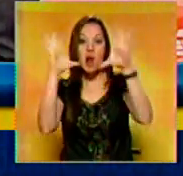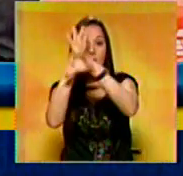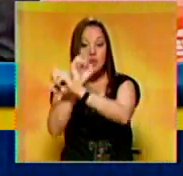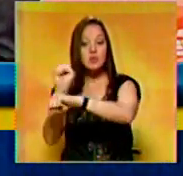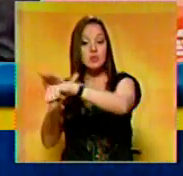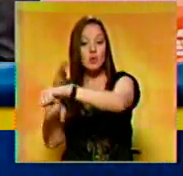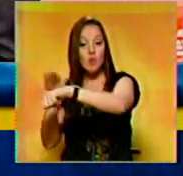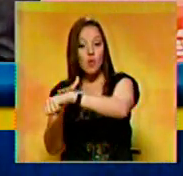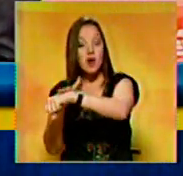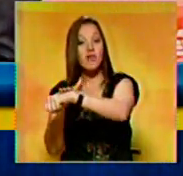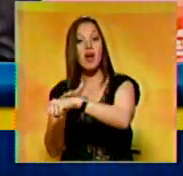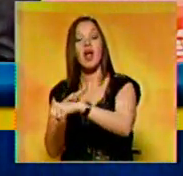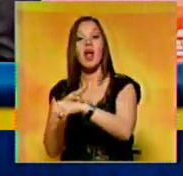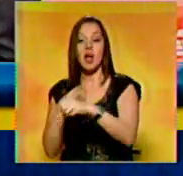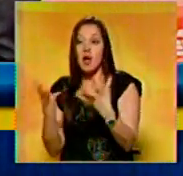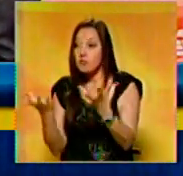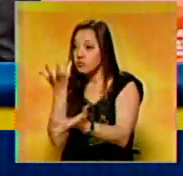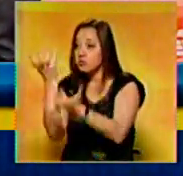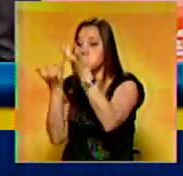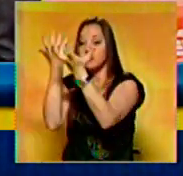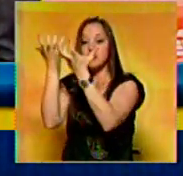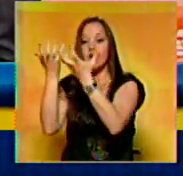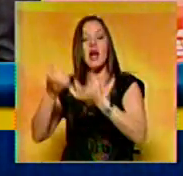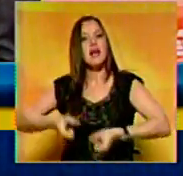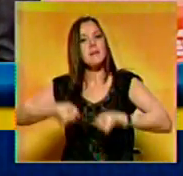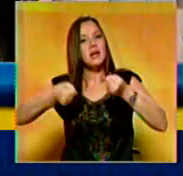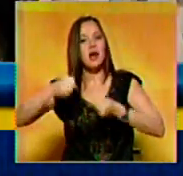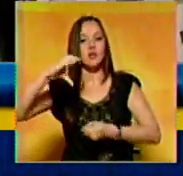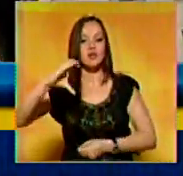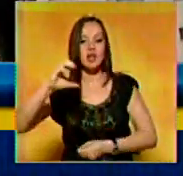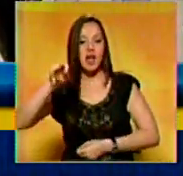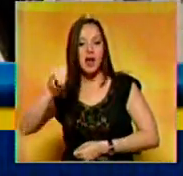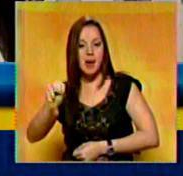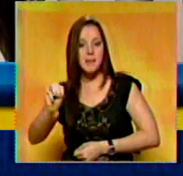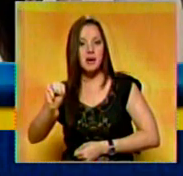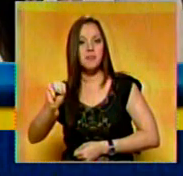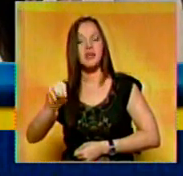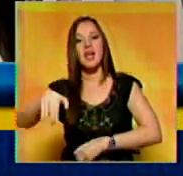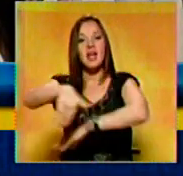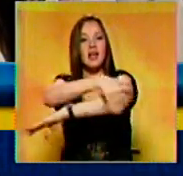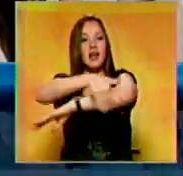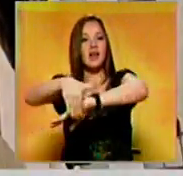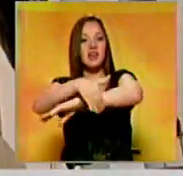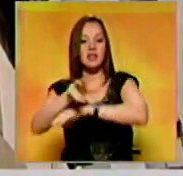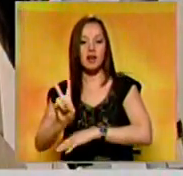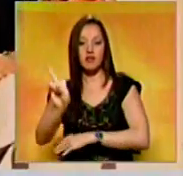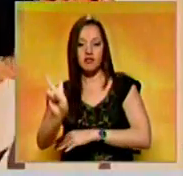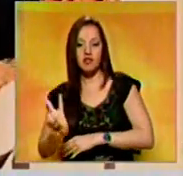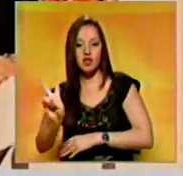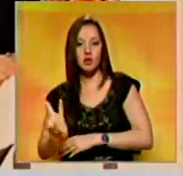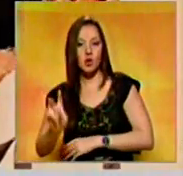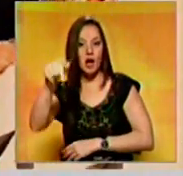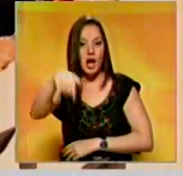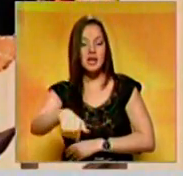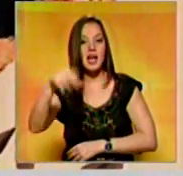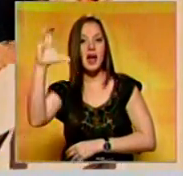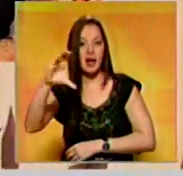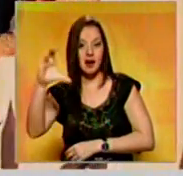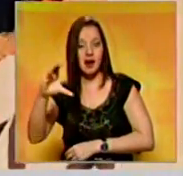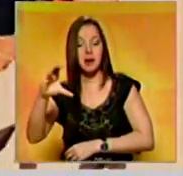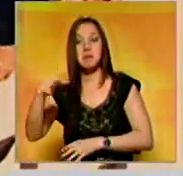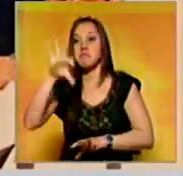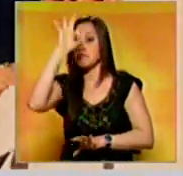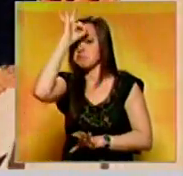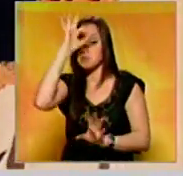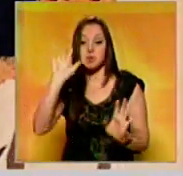jueves se registró un incendio en la sucursal del automercado central madirense, ubicado en la avenida Victoria, acá en la ciudad de Caracas. Hasta ahora se